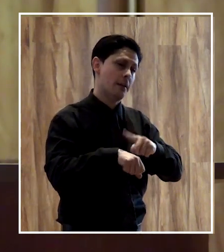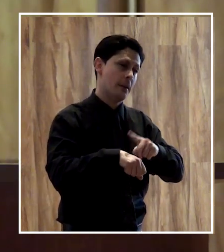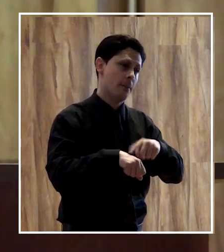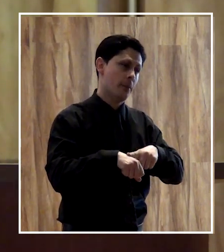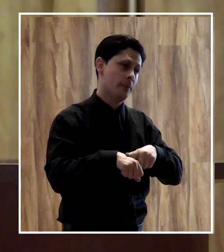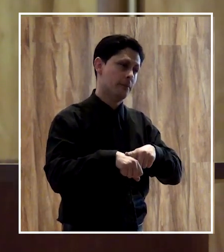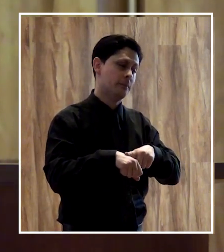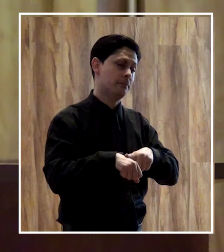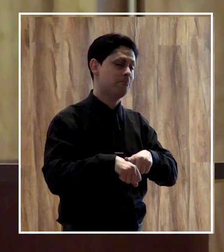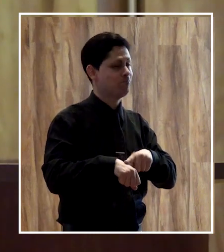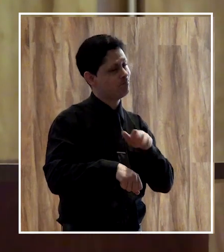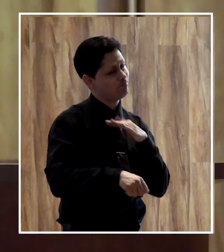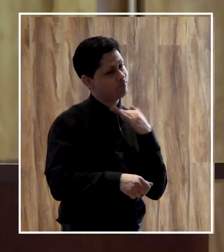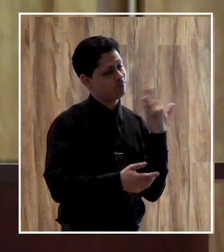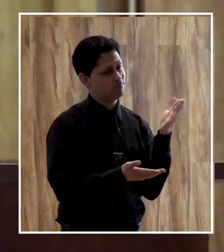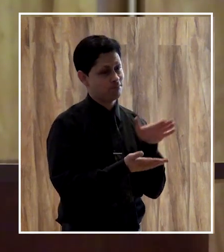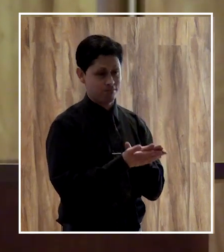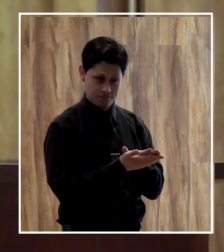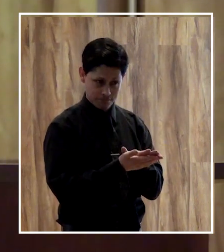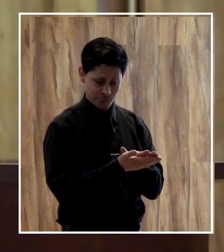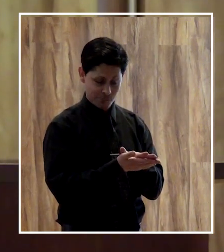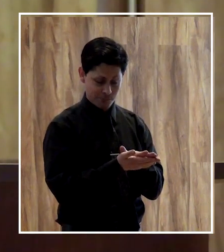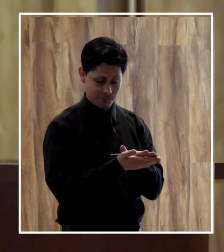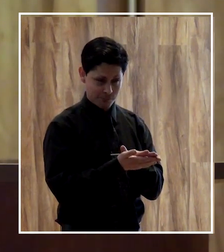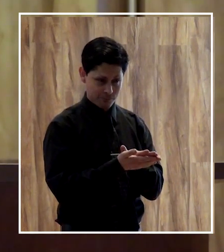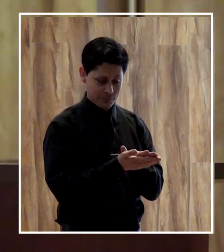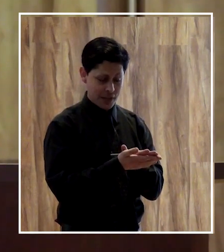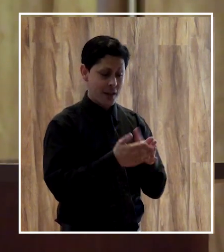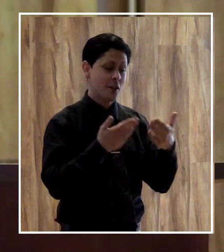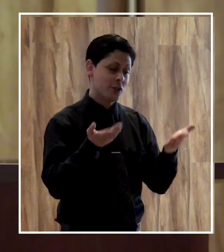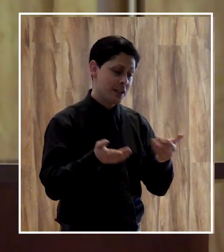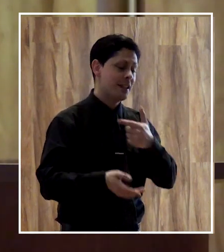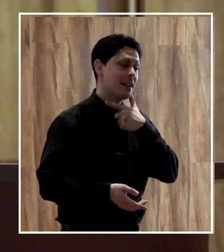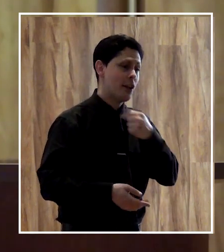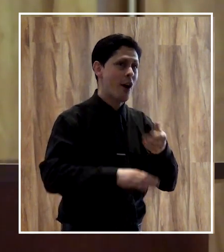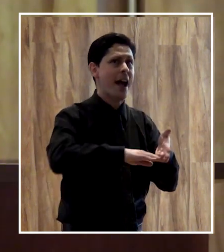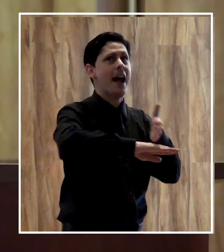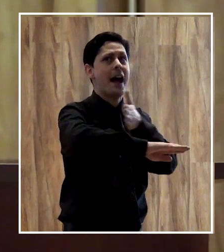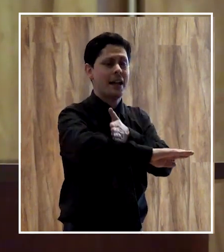a mis 90 años, y quiero terminar